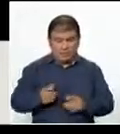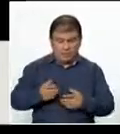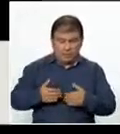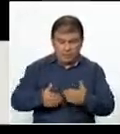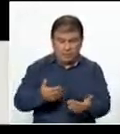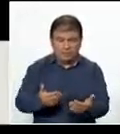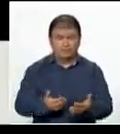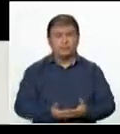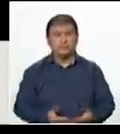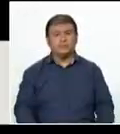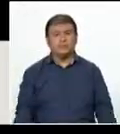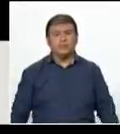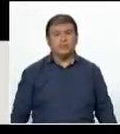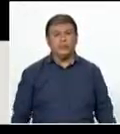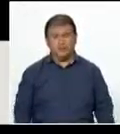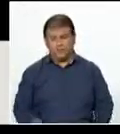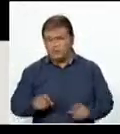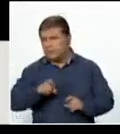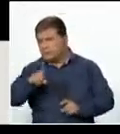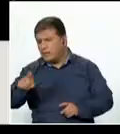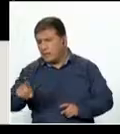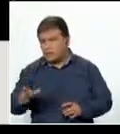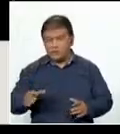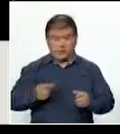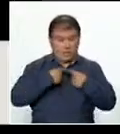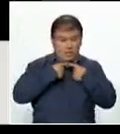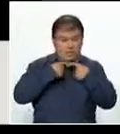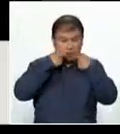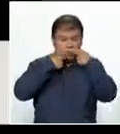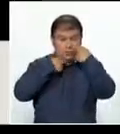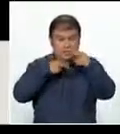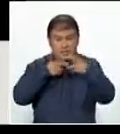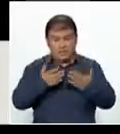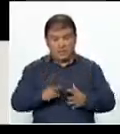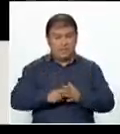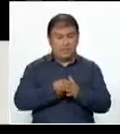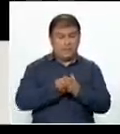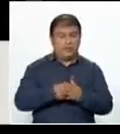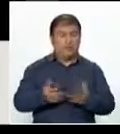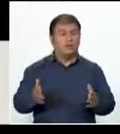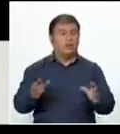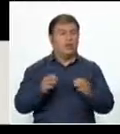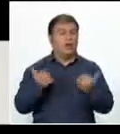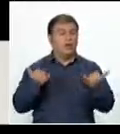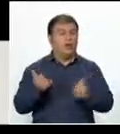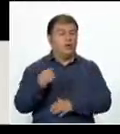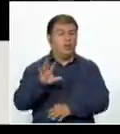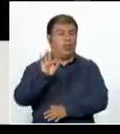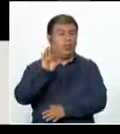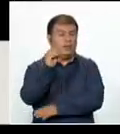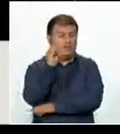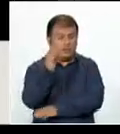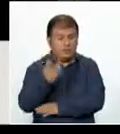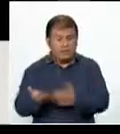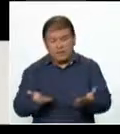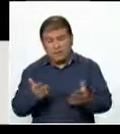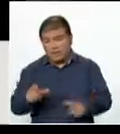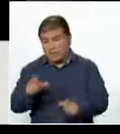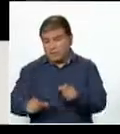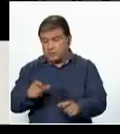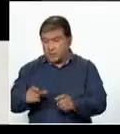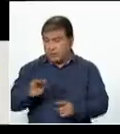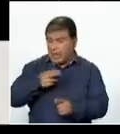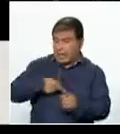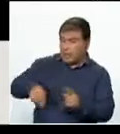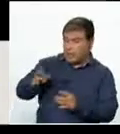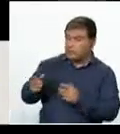los peritos de criminalística. José, tú con esta noticia que está en desarrollo, con la que hemos iniciado esta edición de 90 a mediodía, quizá alguna de las personas